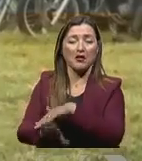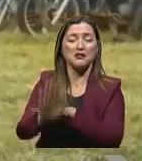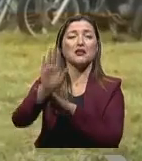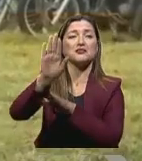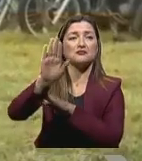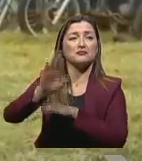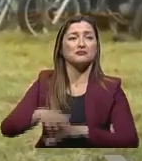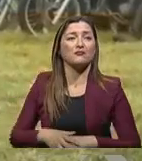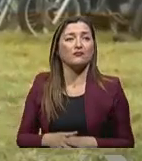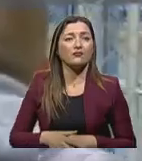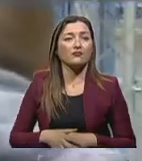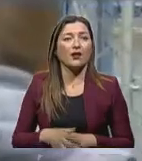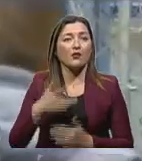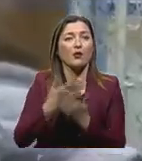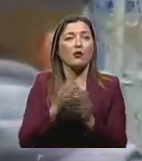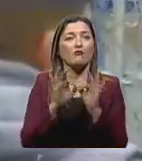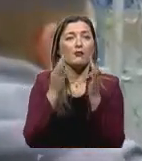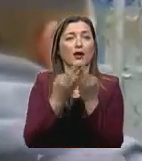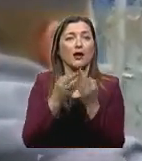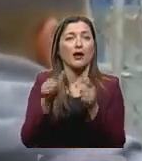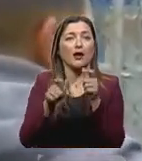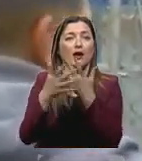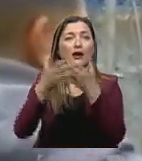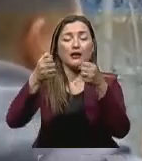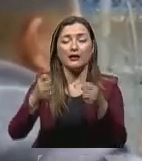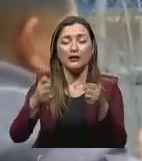entrada principal hasta donde avanzaron algunos reos